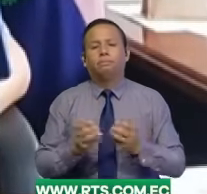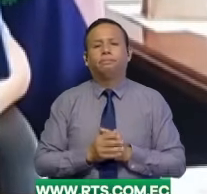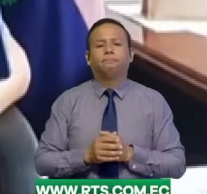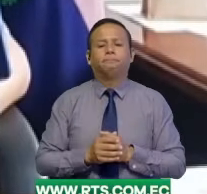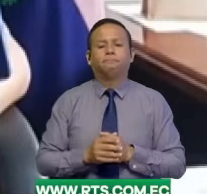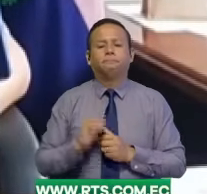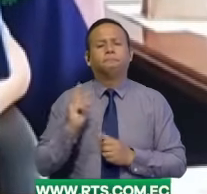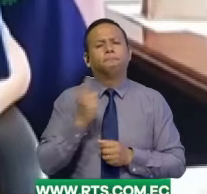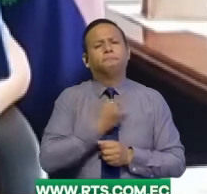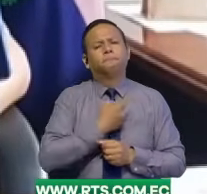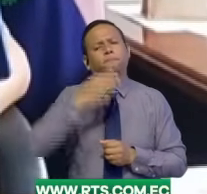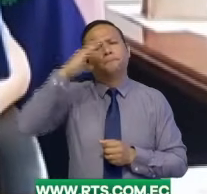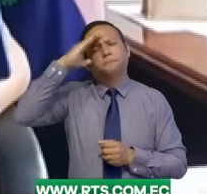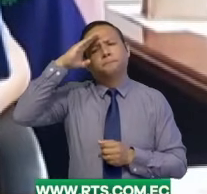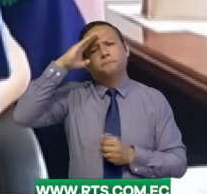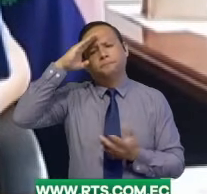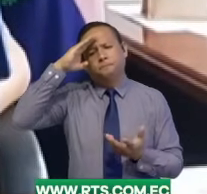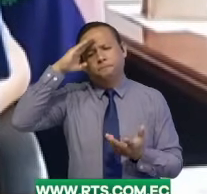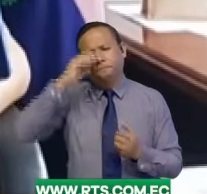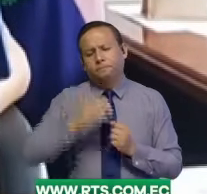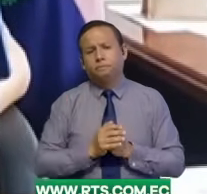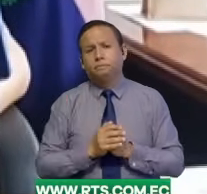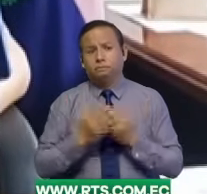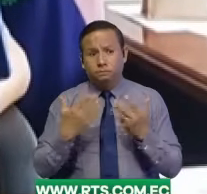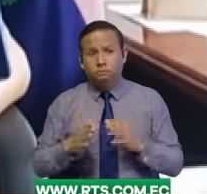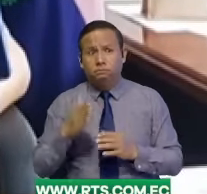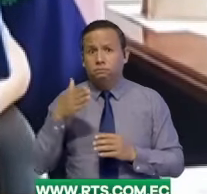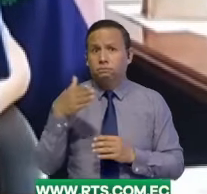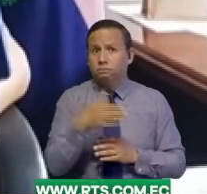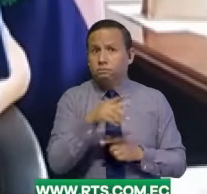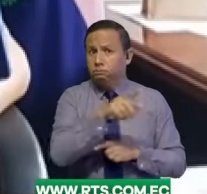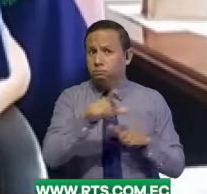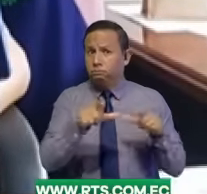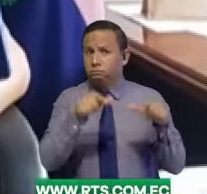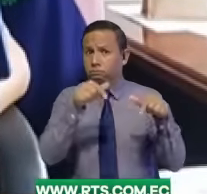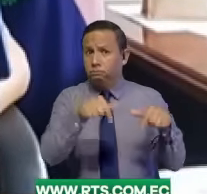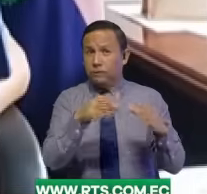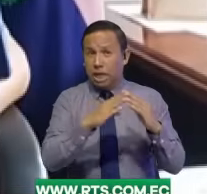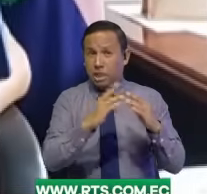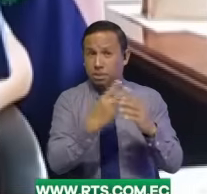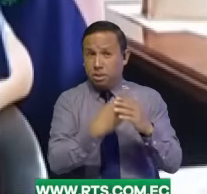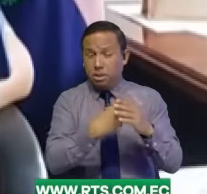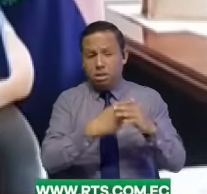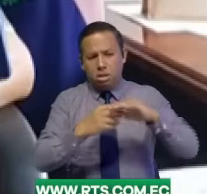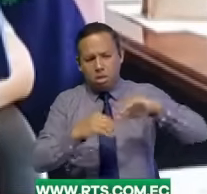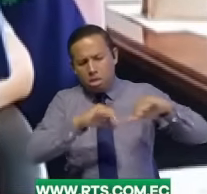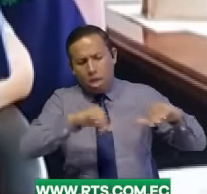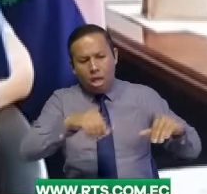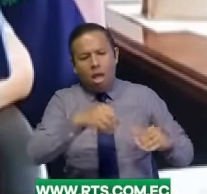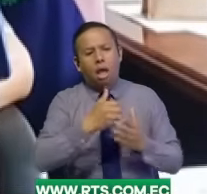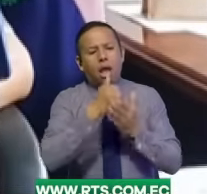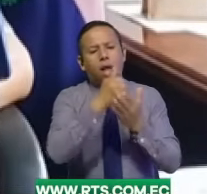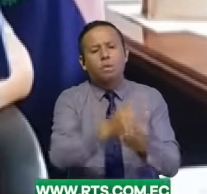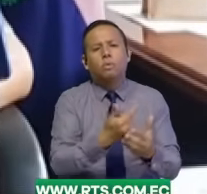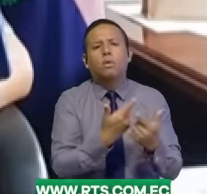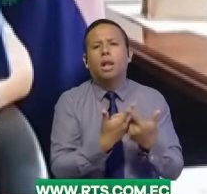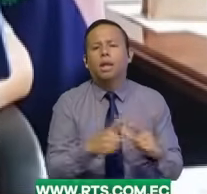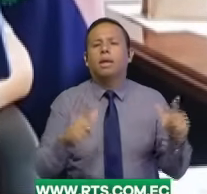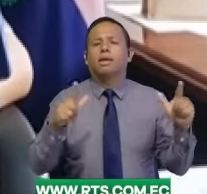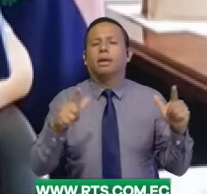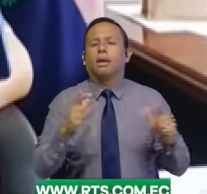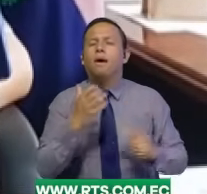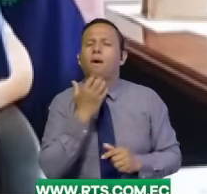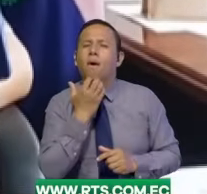realmente nosotros llegamos a localizar a la persona que se encontraba secuestrada gracias al monitoreo